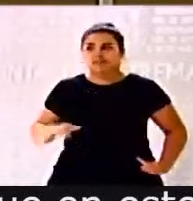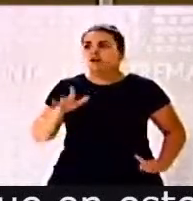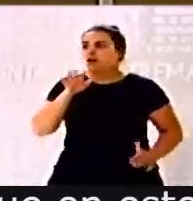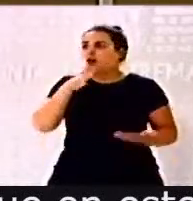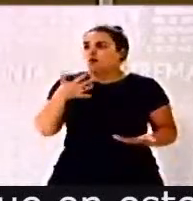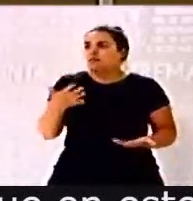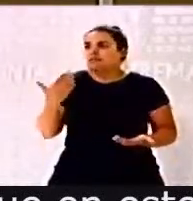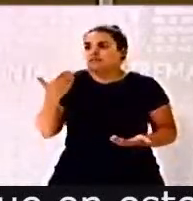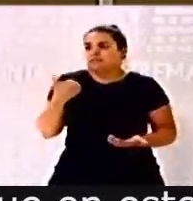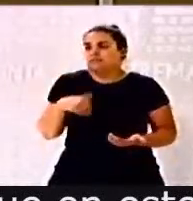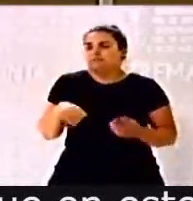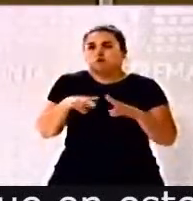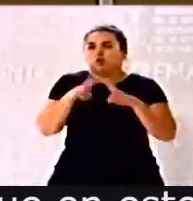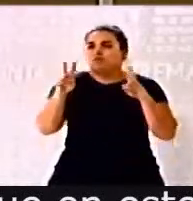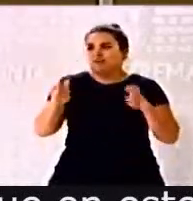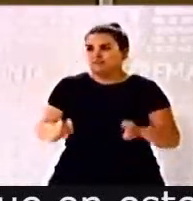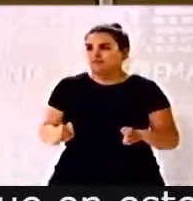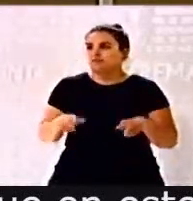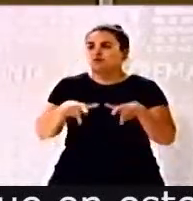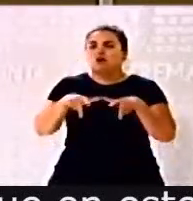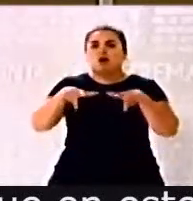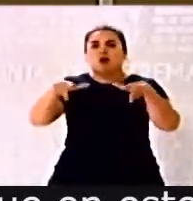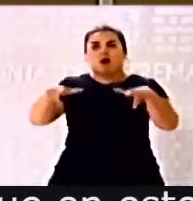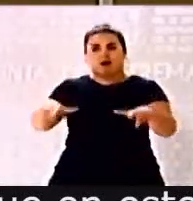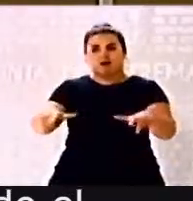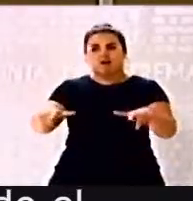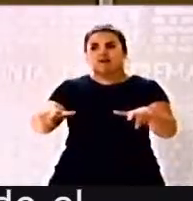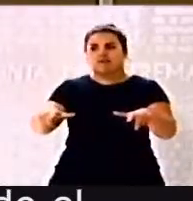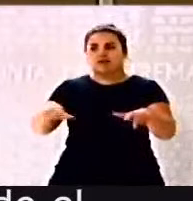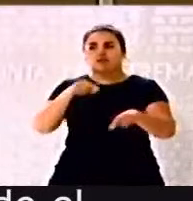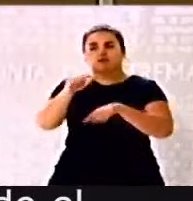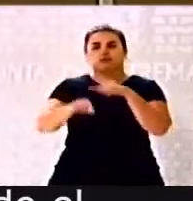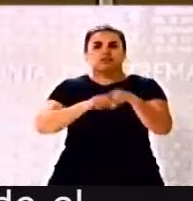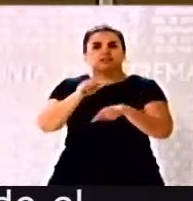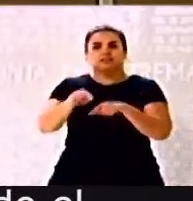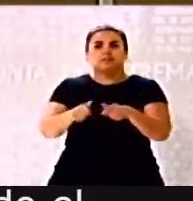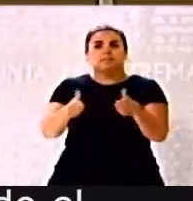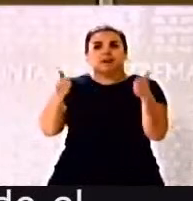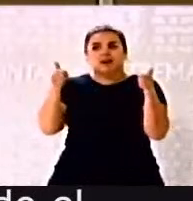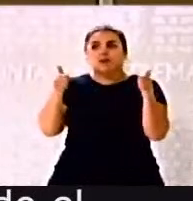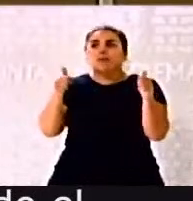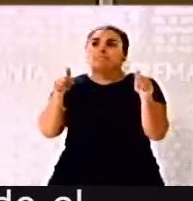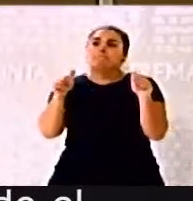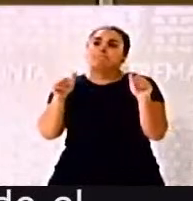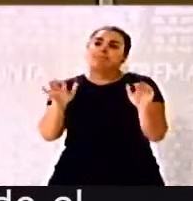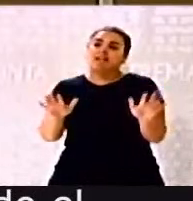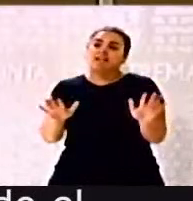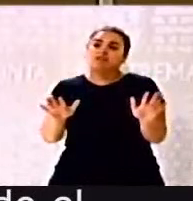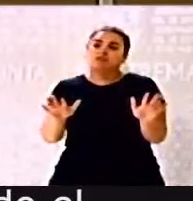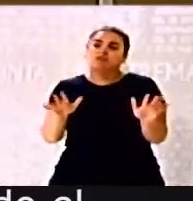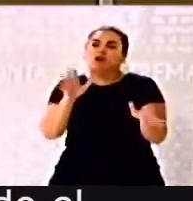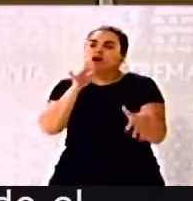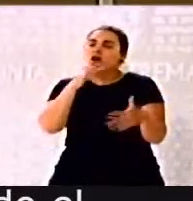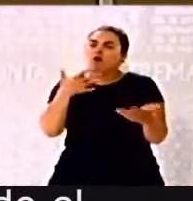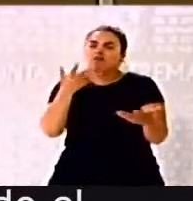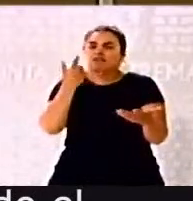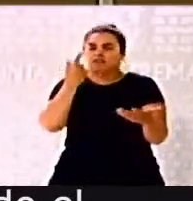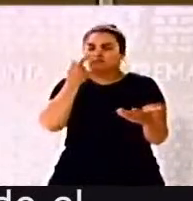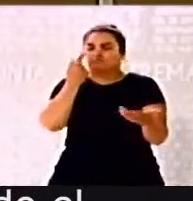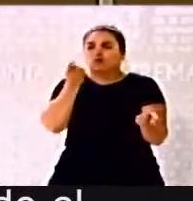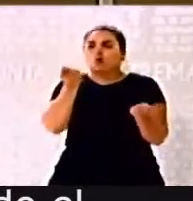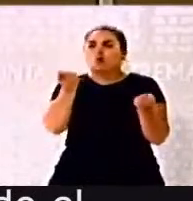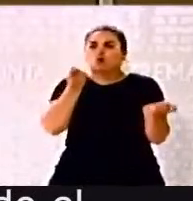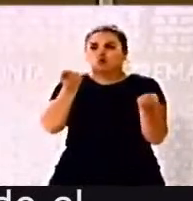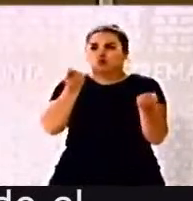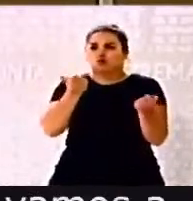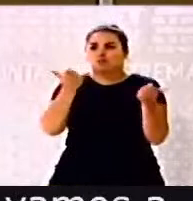tienen decretado el confinamiento en las áreas de más contagiosidad, pero en cualquier caso vamos a